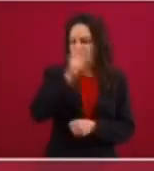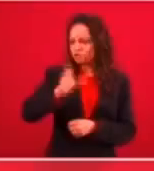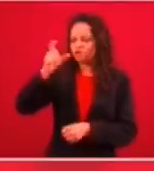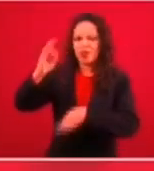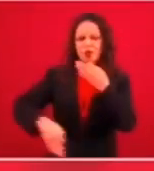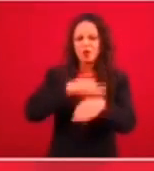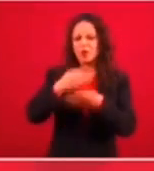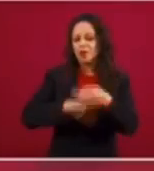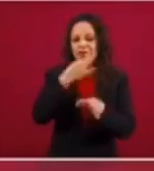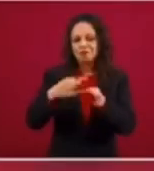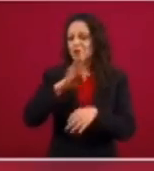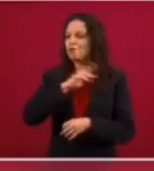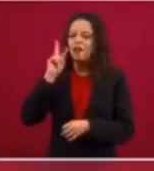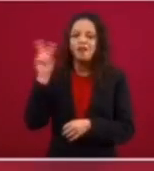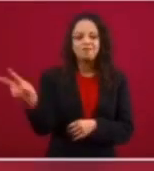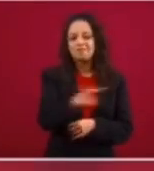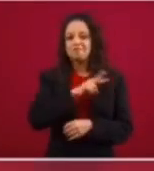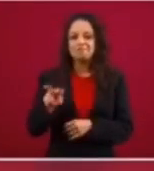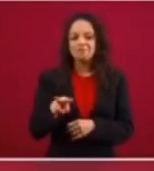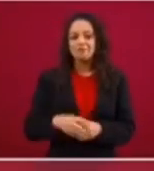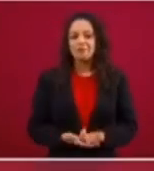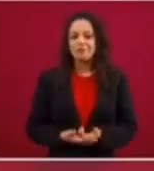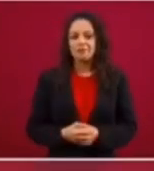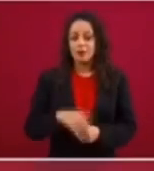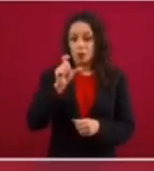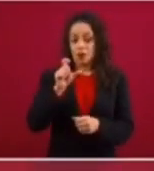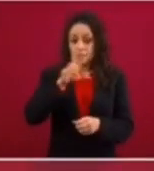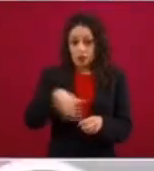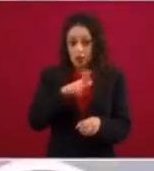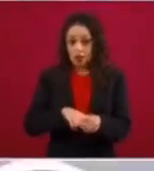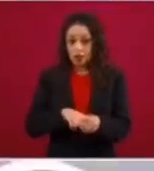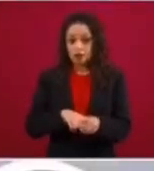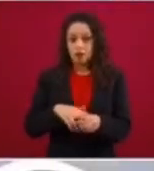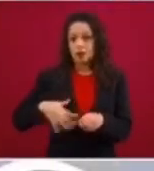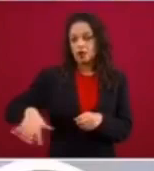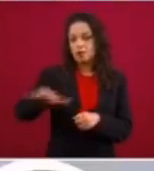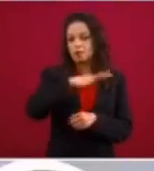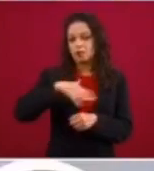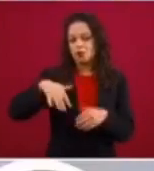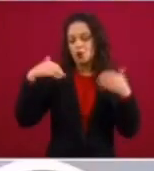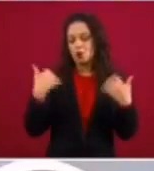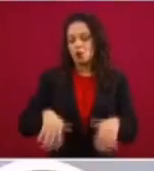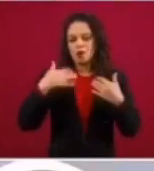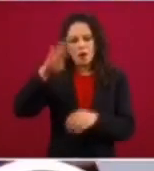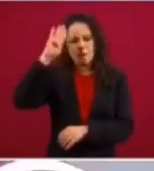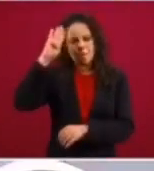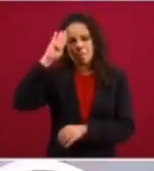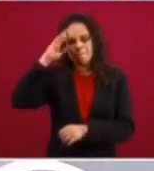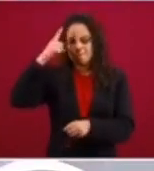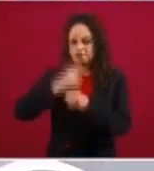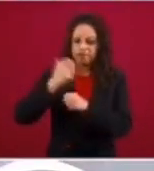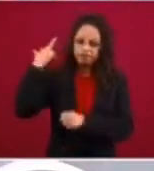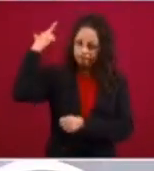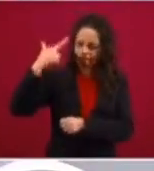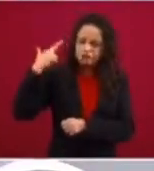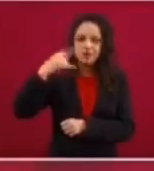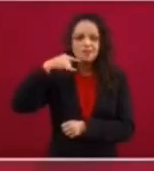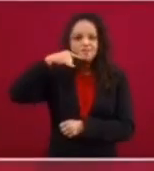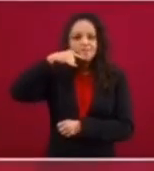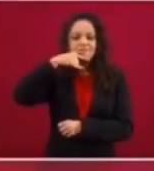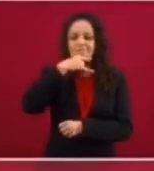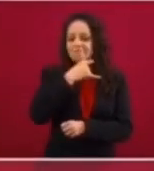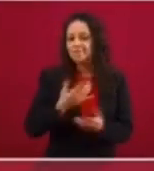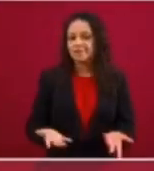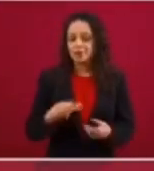En circunstancias normales hay simulación, reina la hipocresía, pero son tiempos de